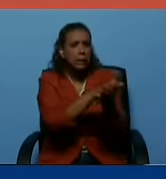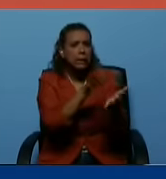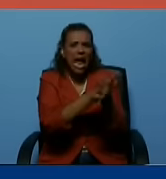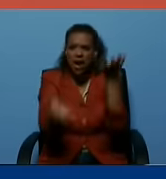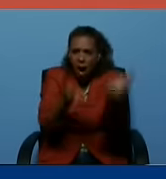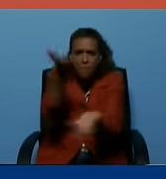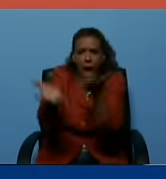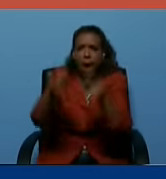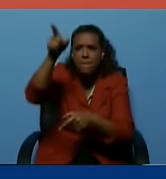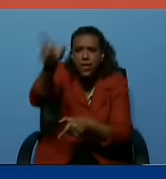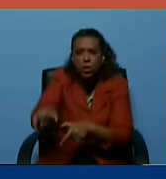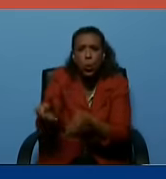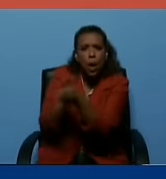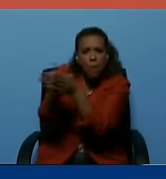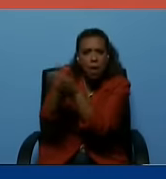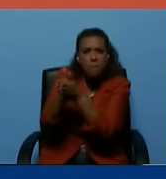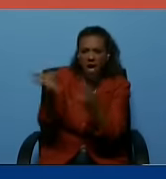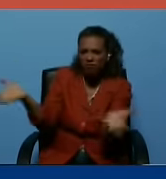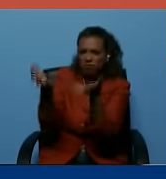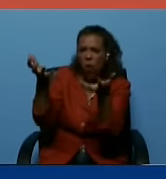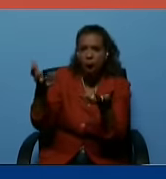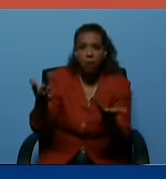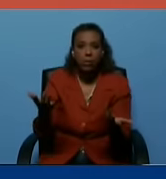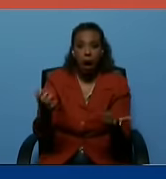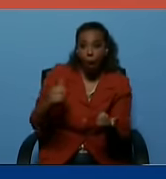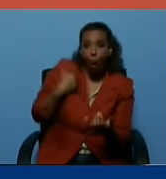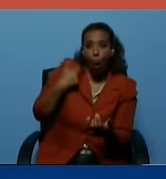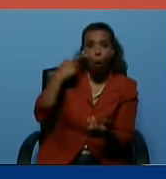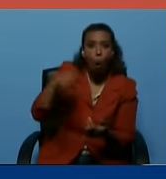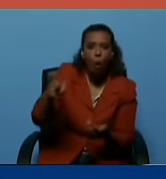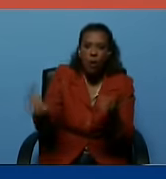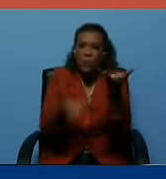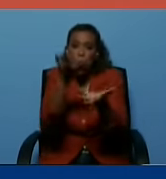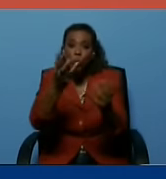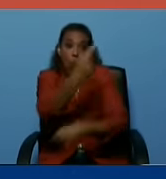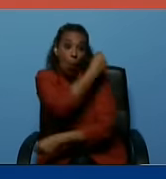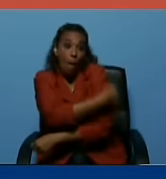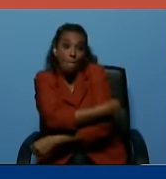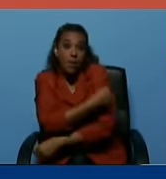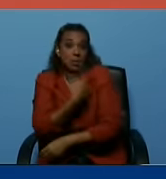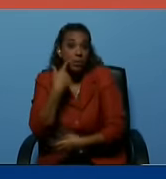quemarle el emprendimiento a alguien? ¿Es una protesta quemar un hospital?